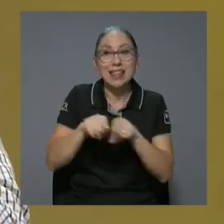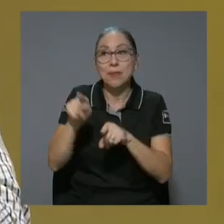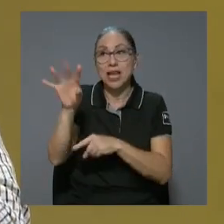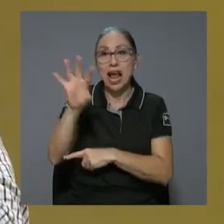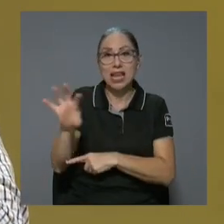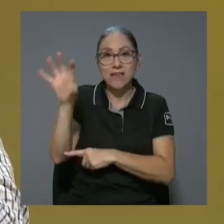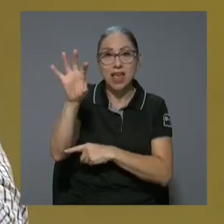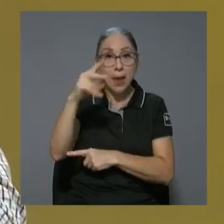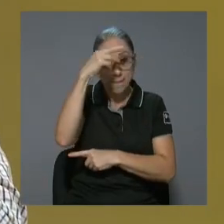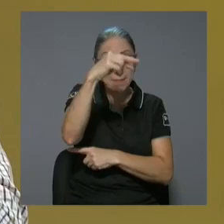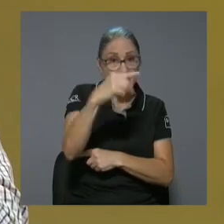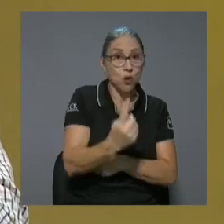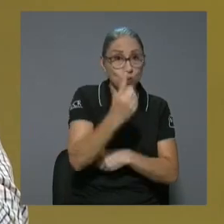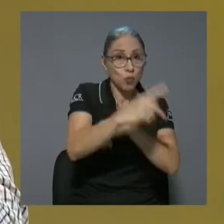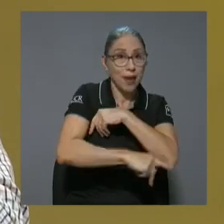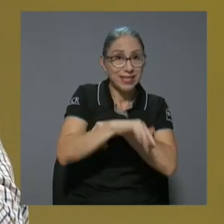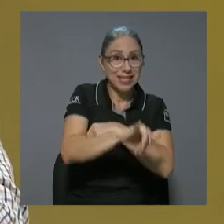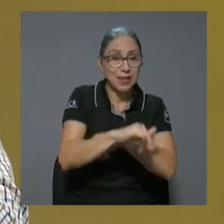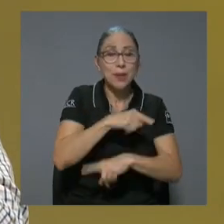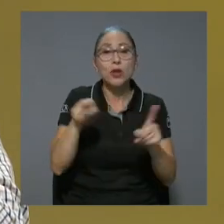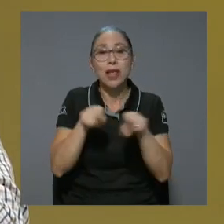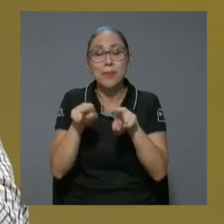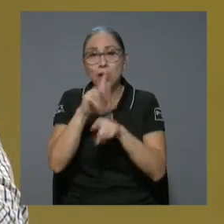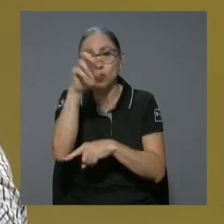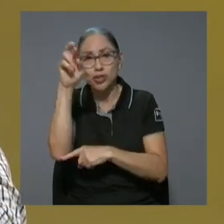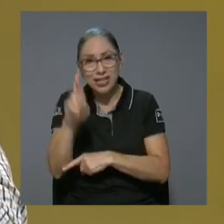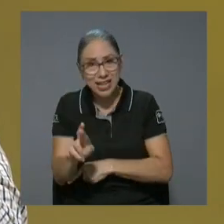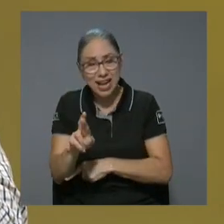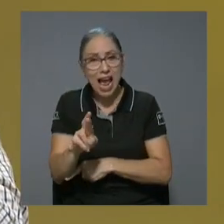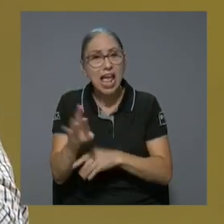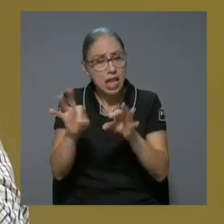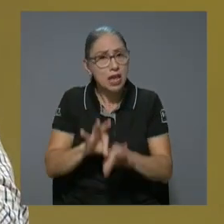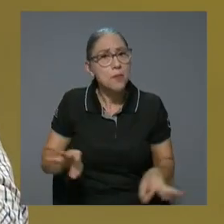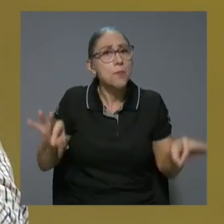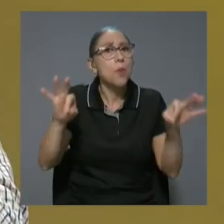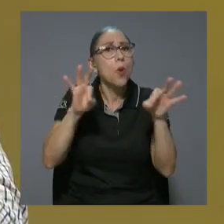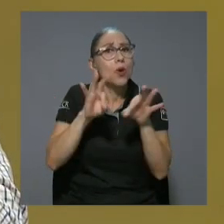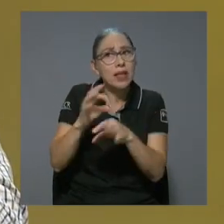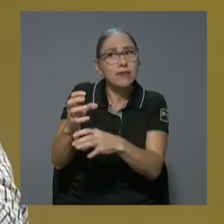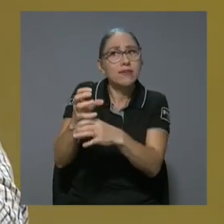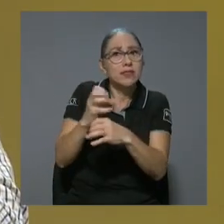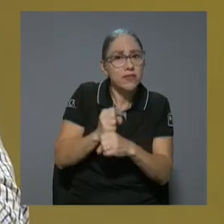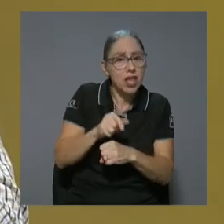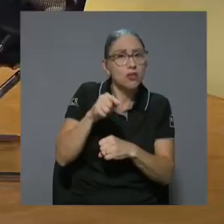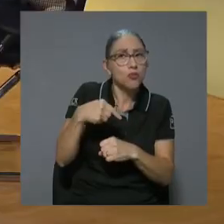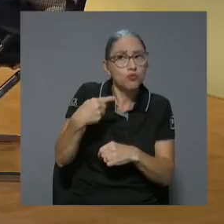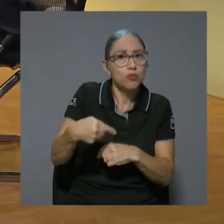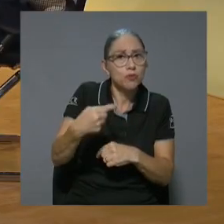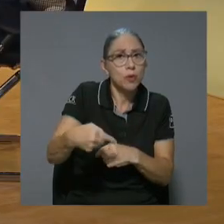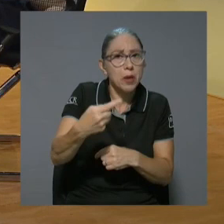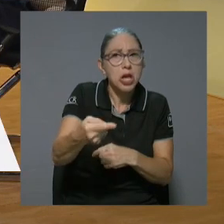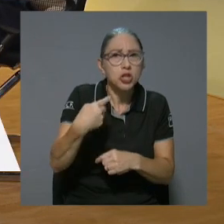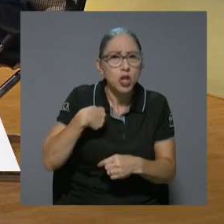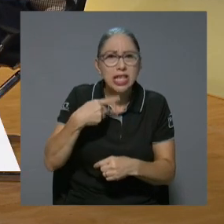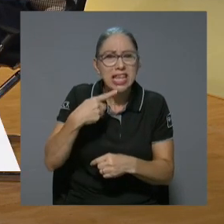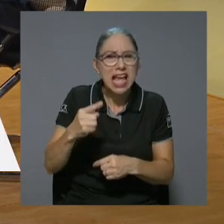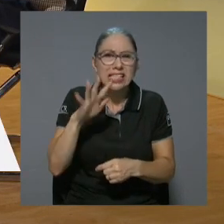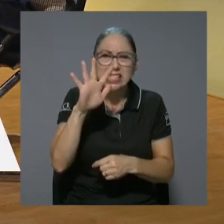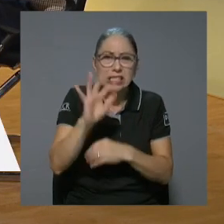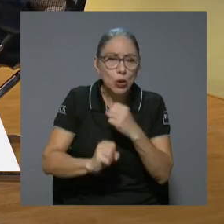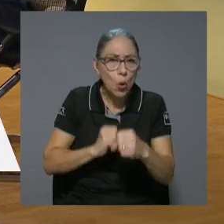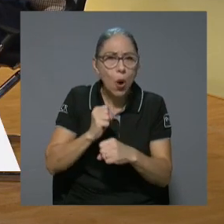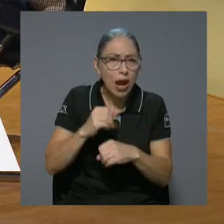Costa Rica está recibiendo una cantidad muy importante de recursos de inversión y va a seguirla recibiendo a lo largo de los próximos, yo diría que 5 y quizás más